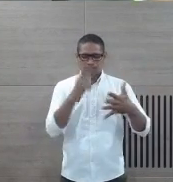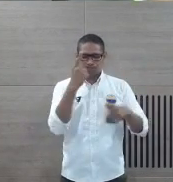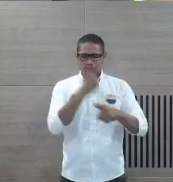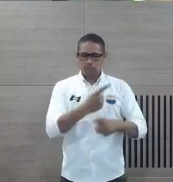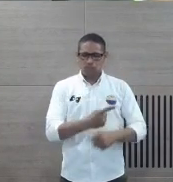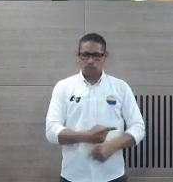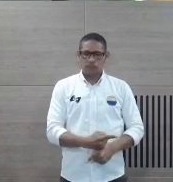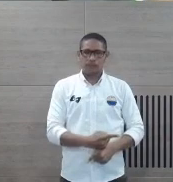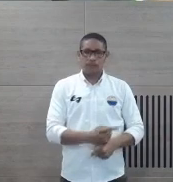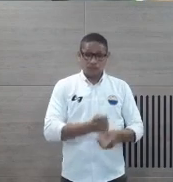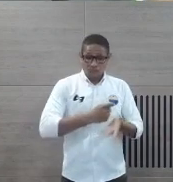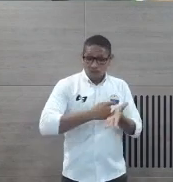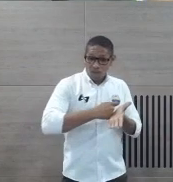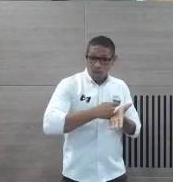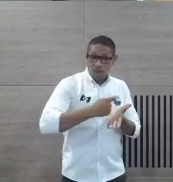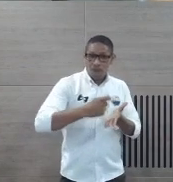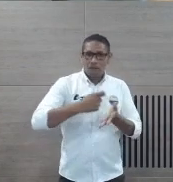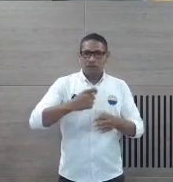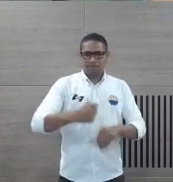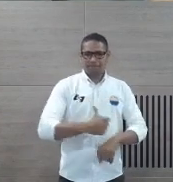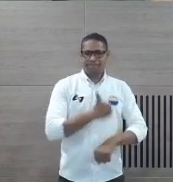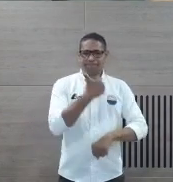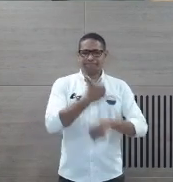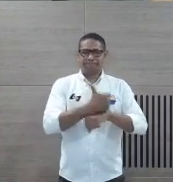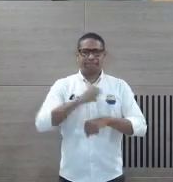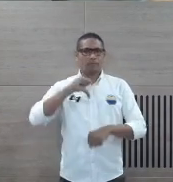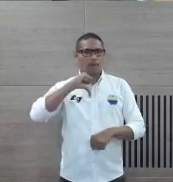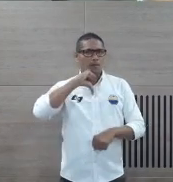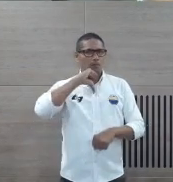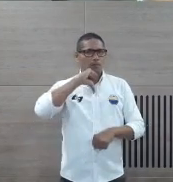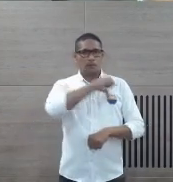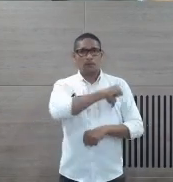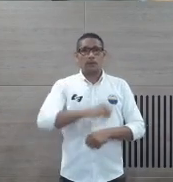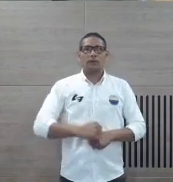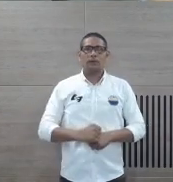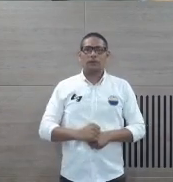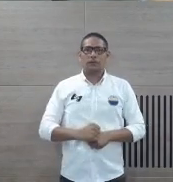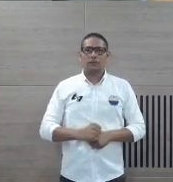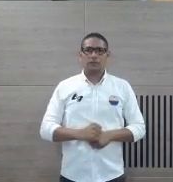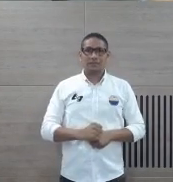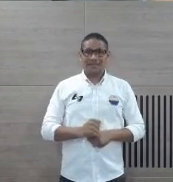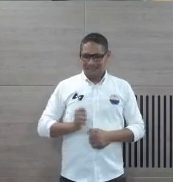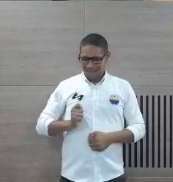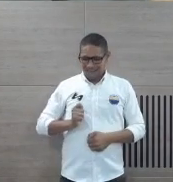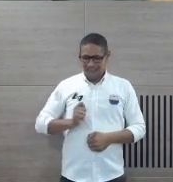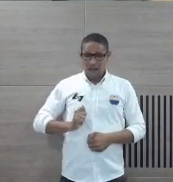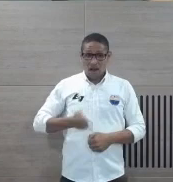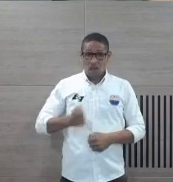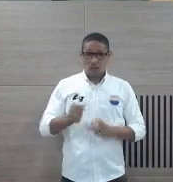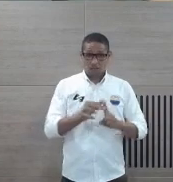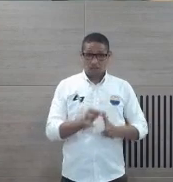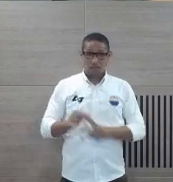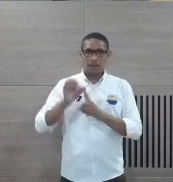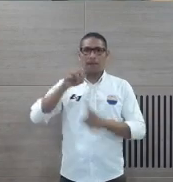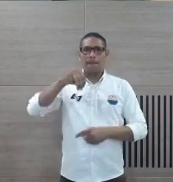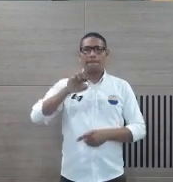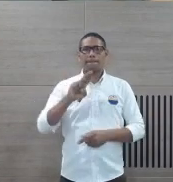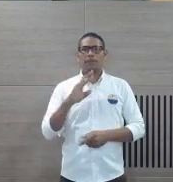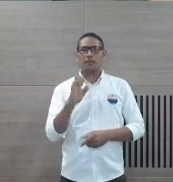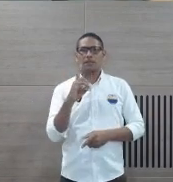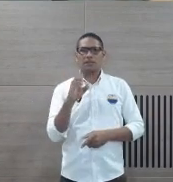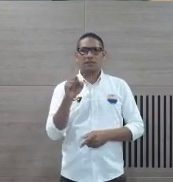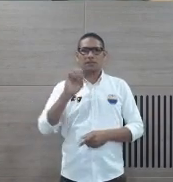Dr. Pablo Vera Salazar, rector, abogada especialista Mercedes de la Torre Hasbún, secretaria general.